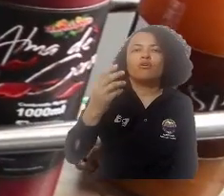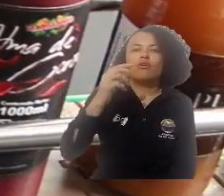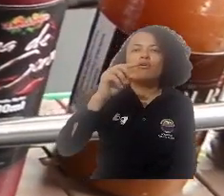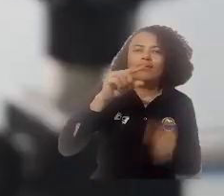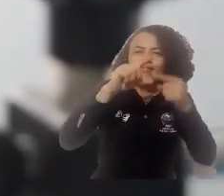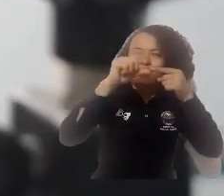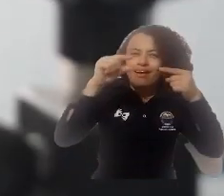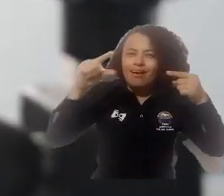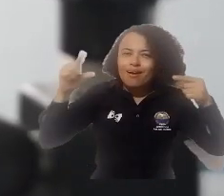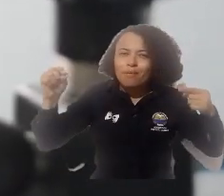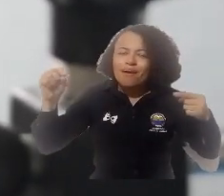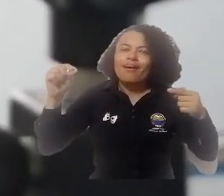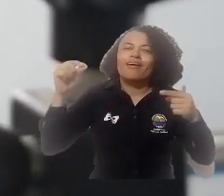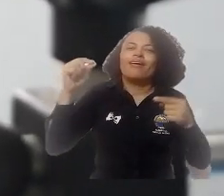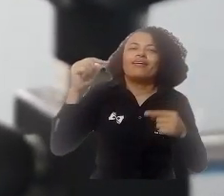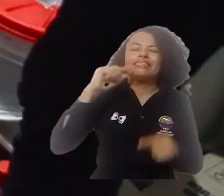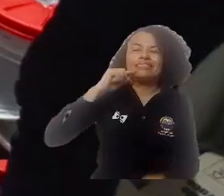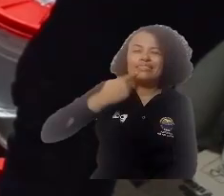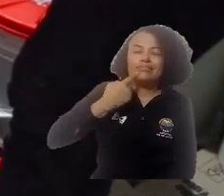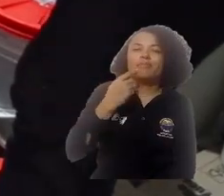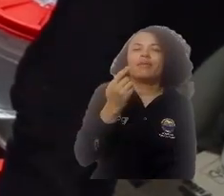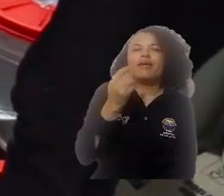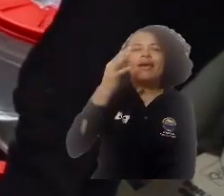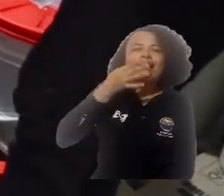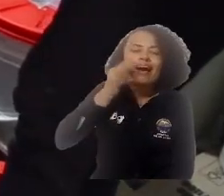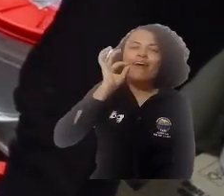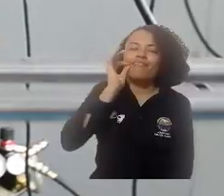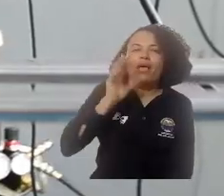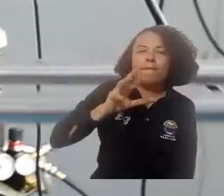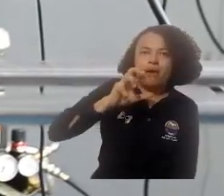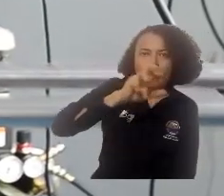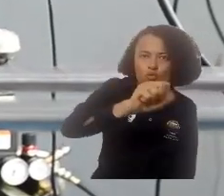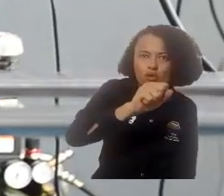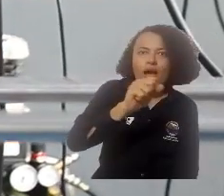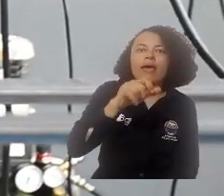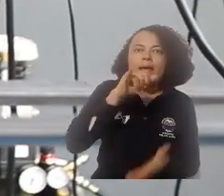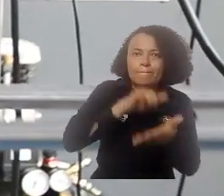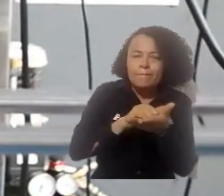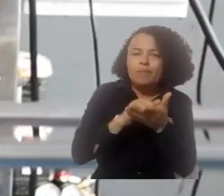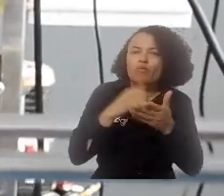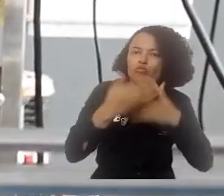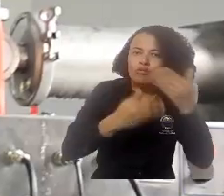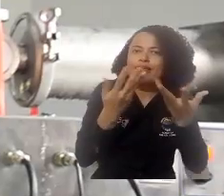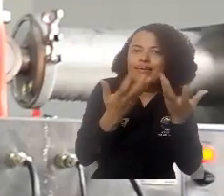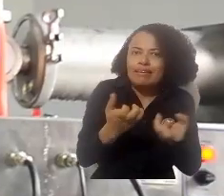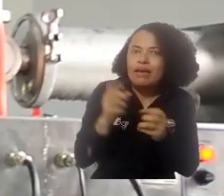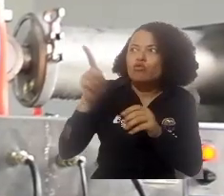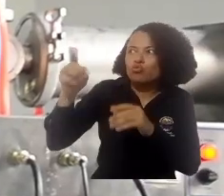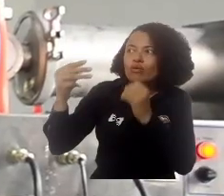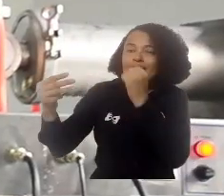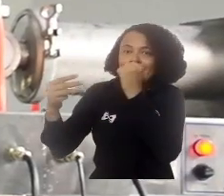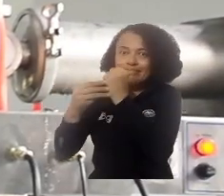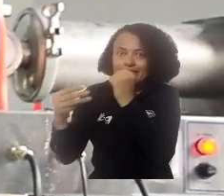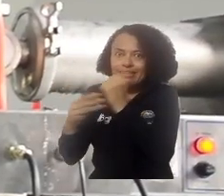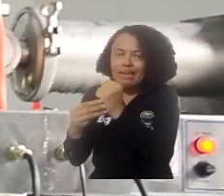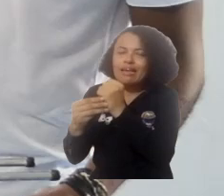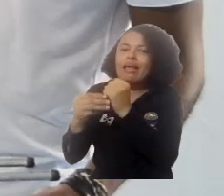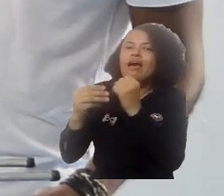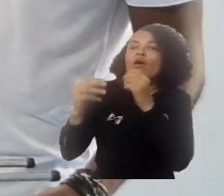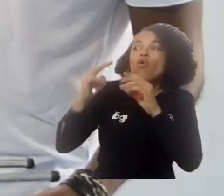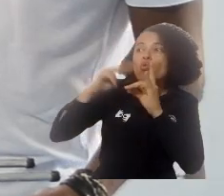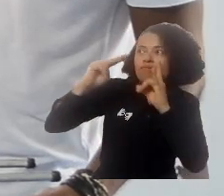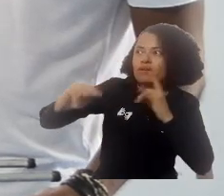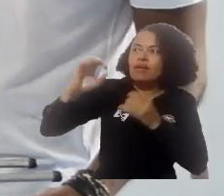el 2020 ha crecido gracias al apoyo del Fondo Emprender Unimagdalena y el SENA, que les ha permitido adquirir equipos tecnológicos